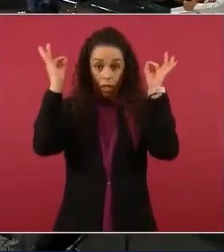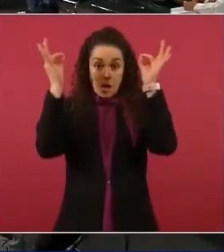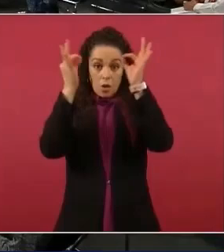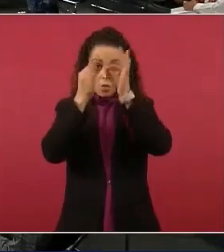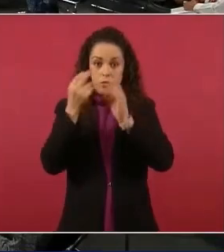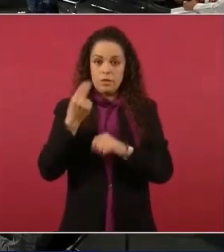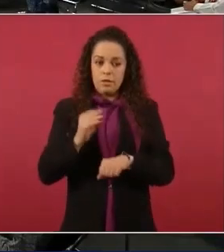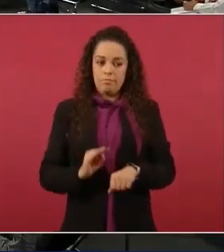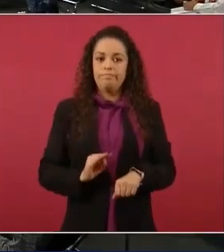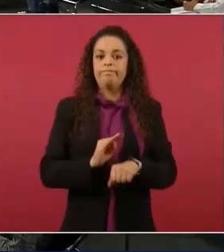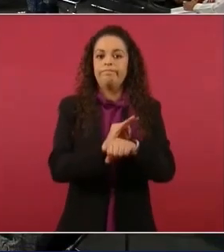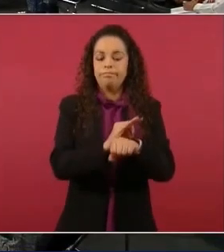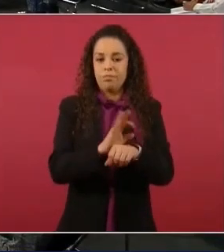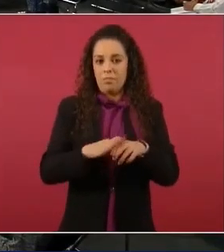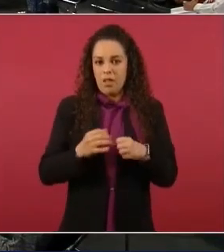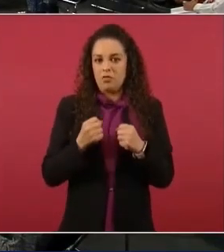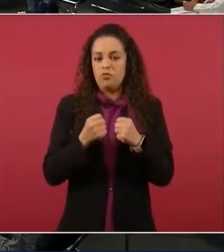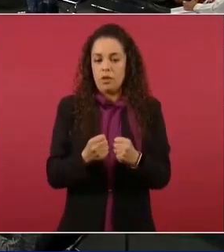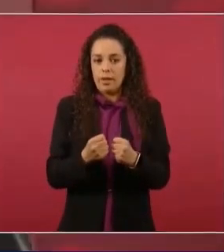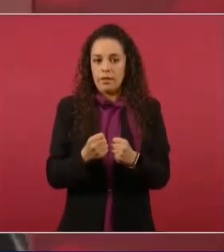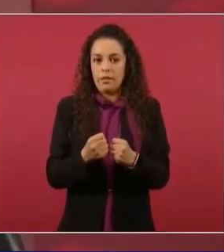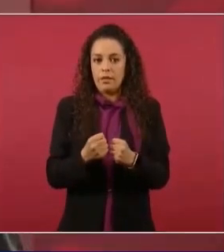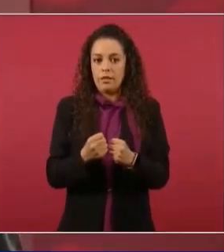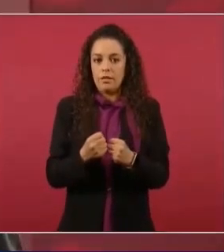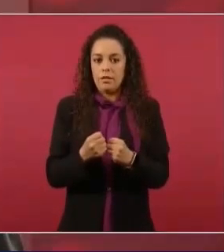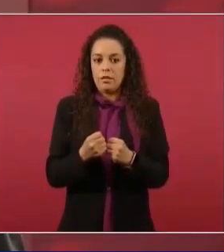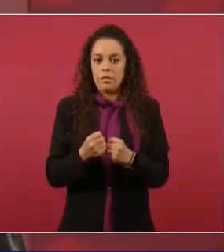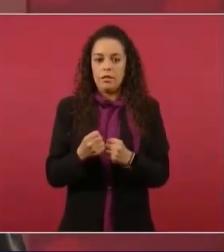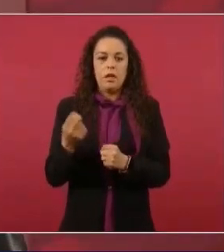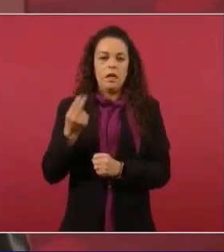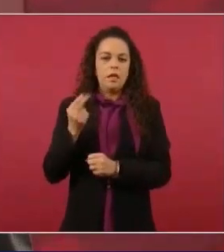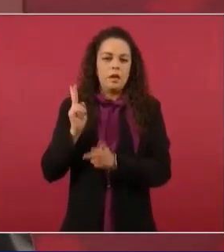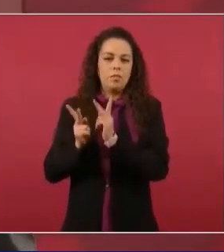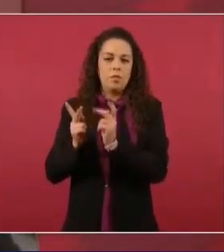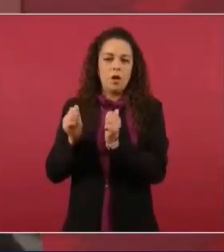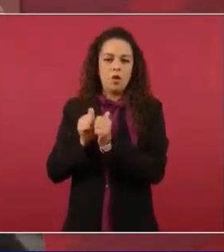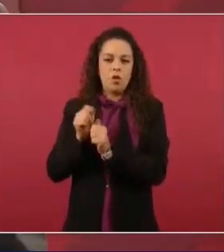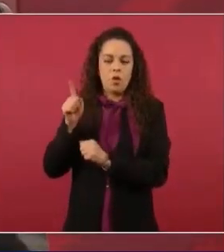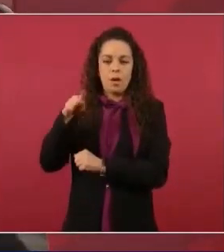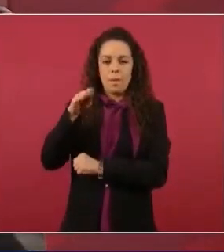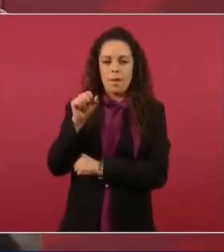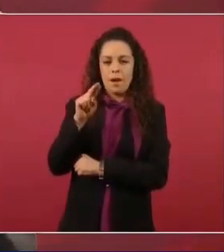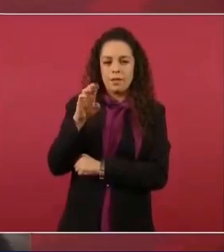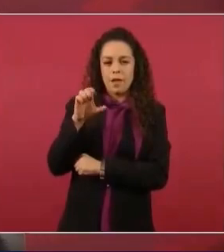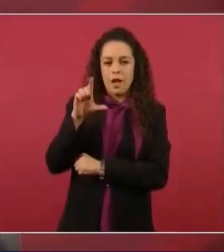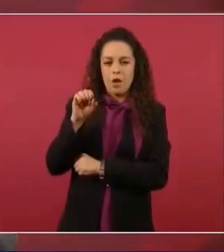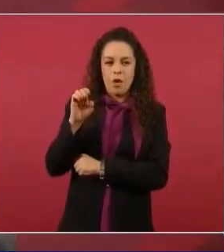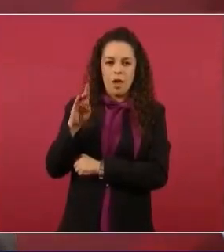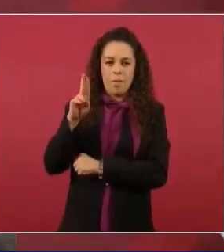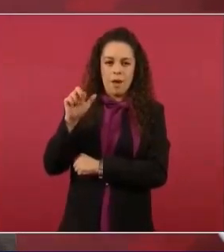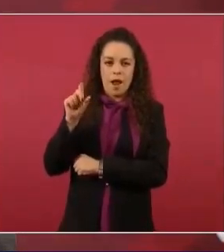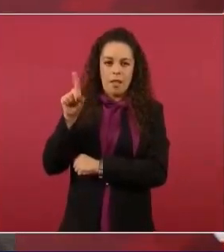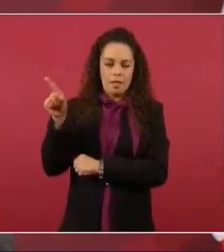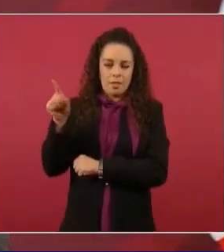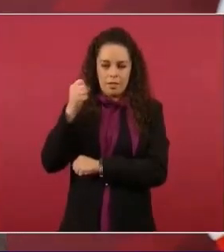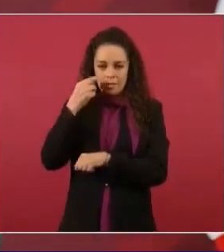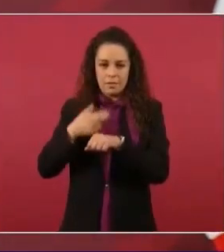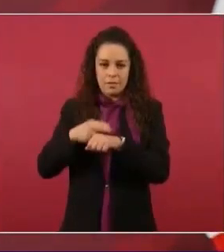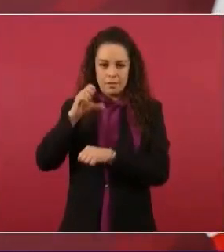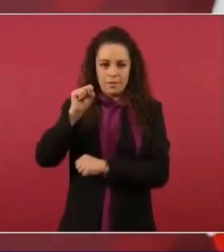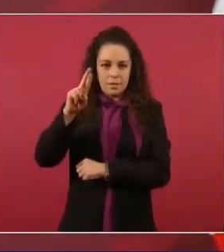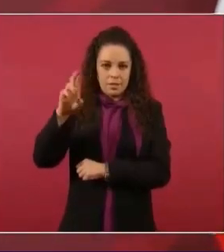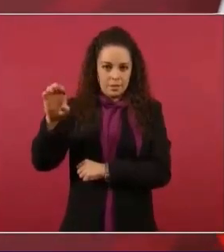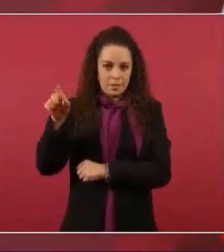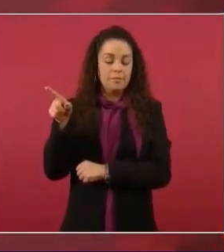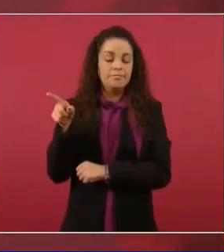Se tiene que hablar con el secretario de Relaciones Exteriores, con Marcelo Ebrard. Hay